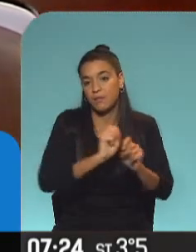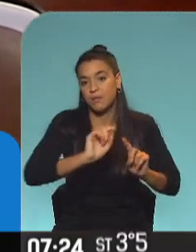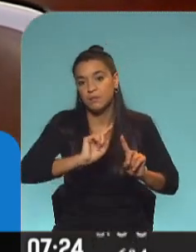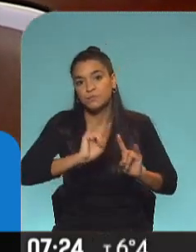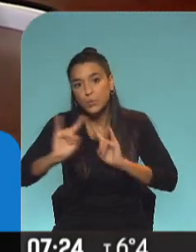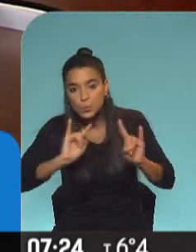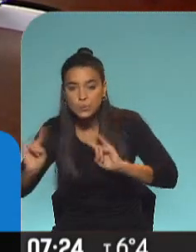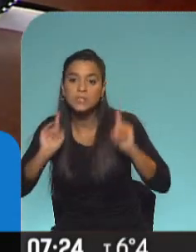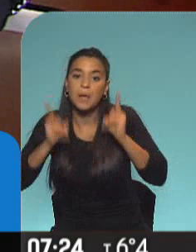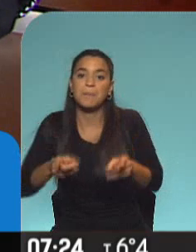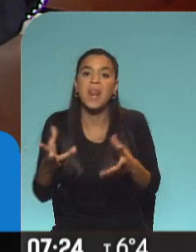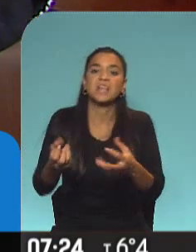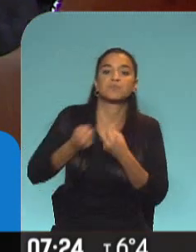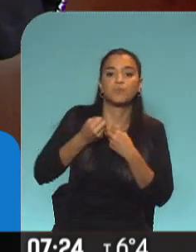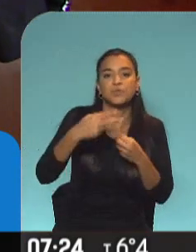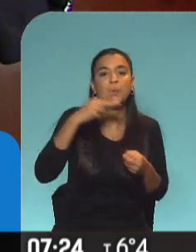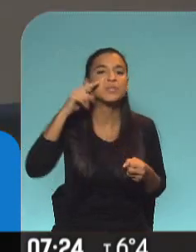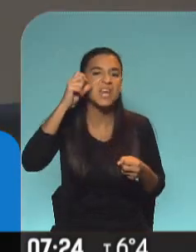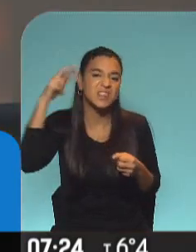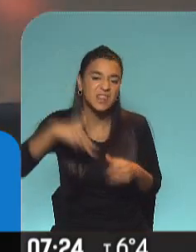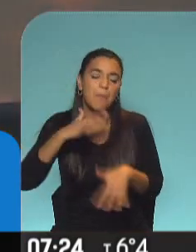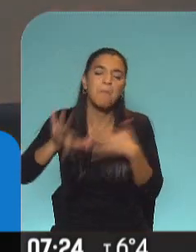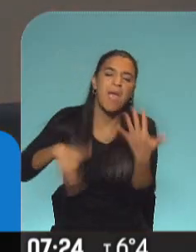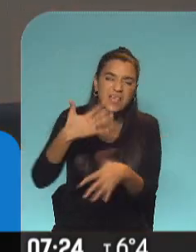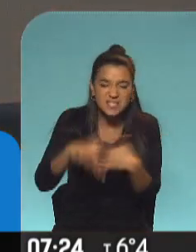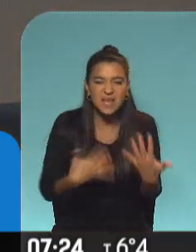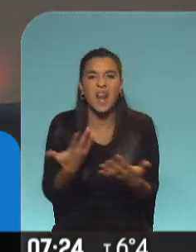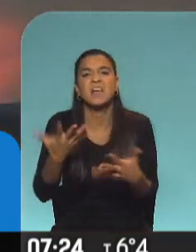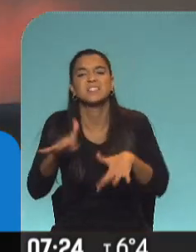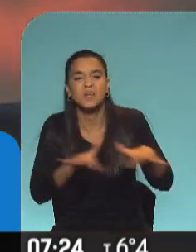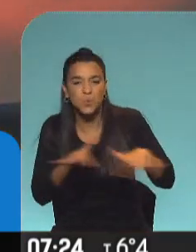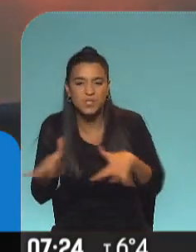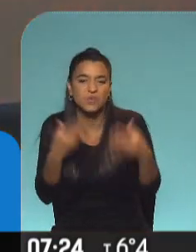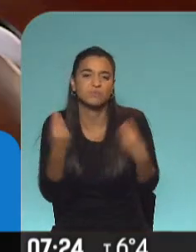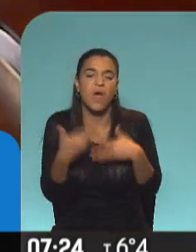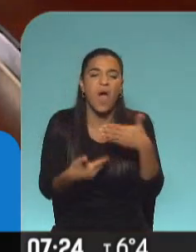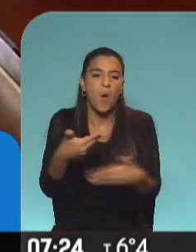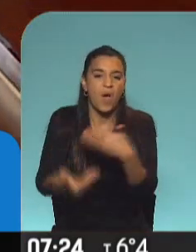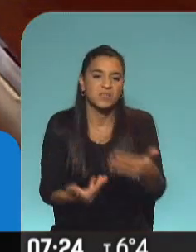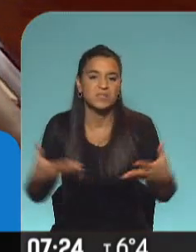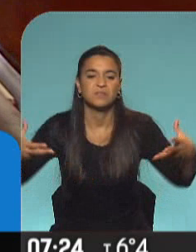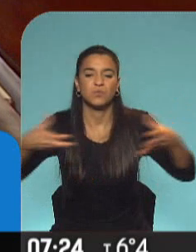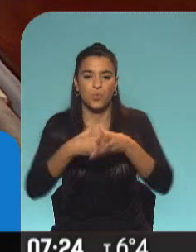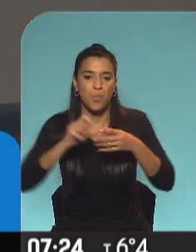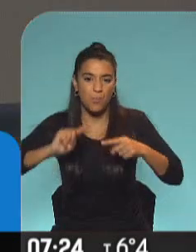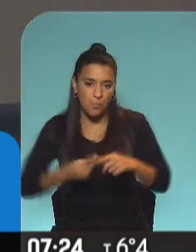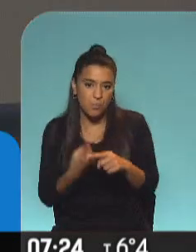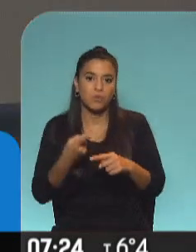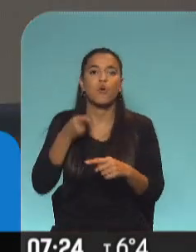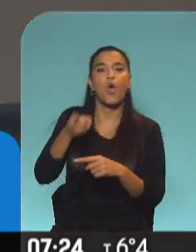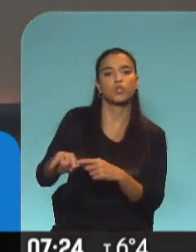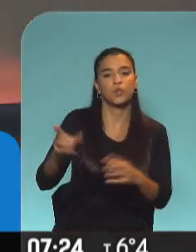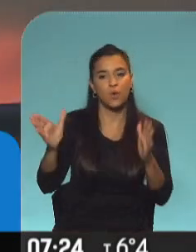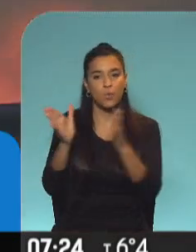Vicentín, tratando de mezclar toda esta situación como si fuera un avance del oficialismo hacia Juntos por el